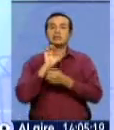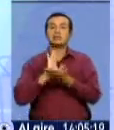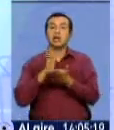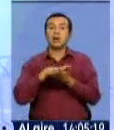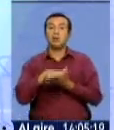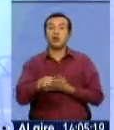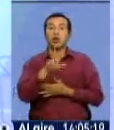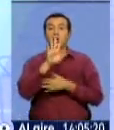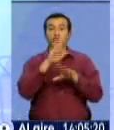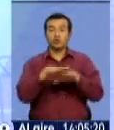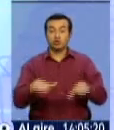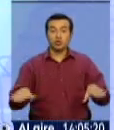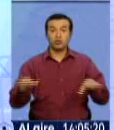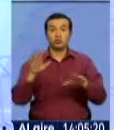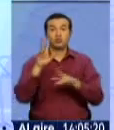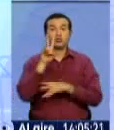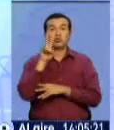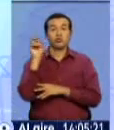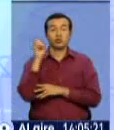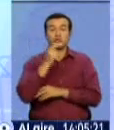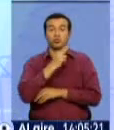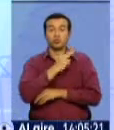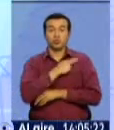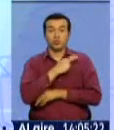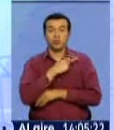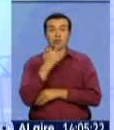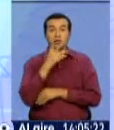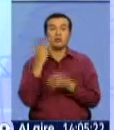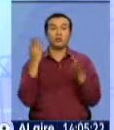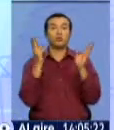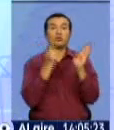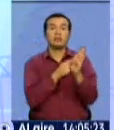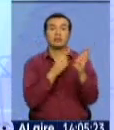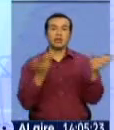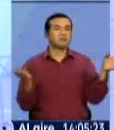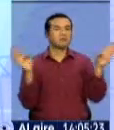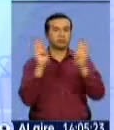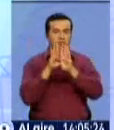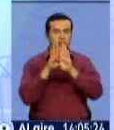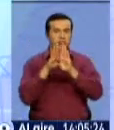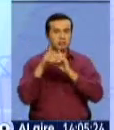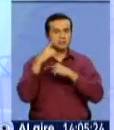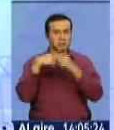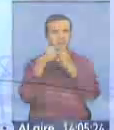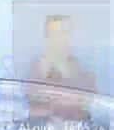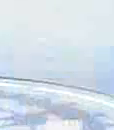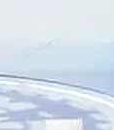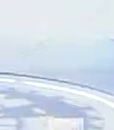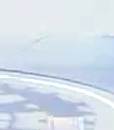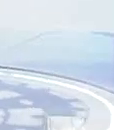200 estudiantes universitarios son afectados por el cierre de la universidad. Volvemos.